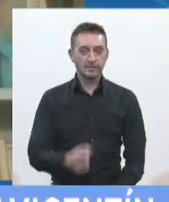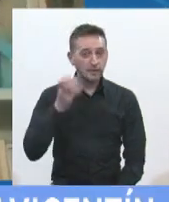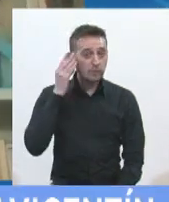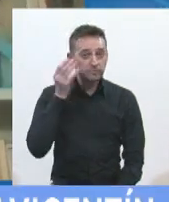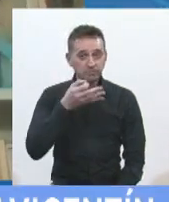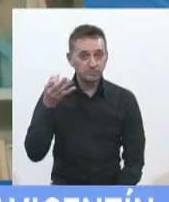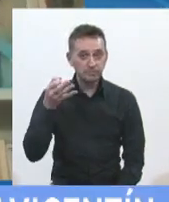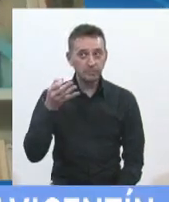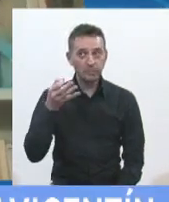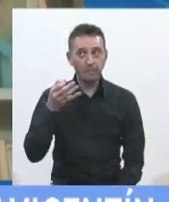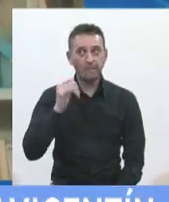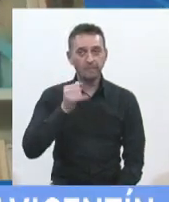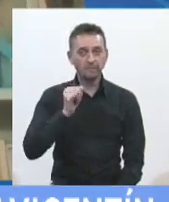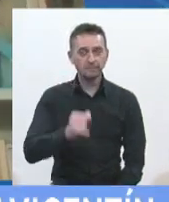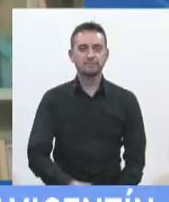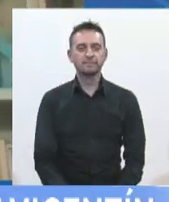se me escucha ahora